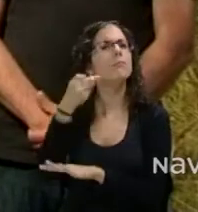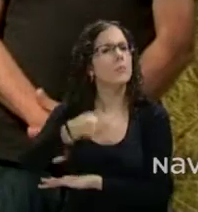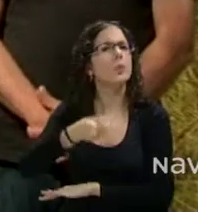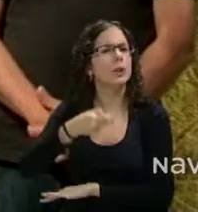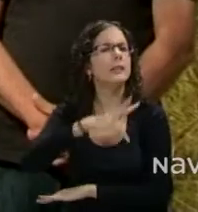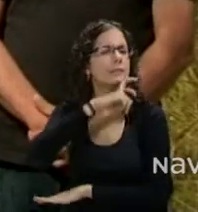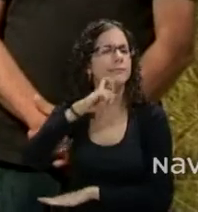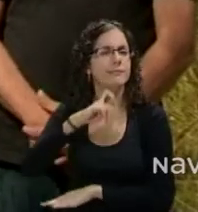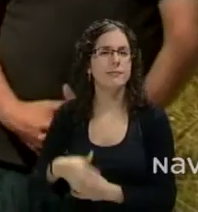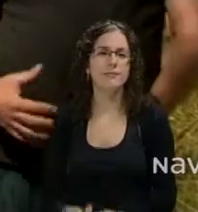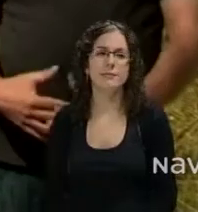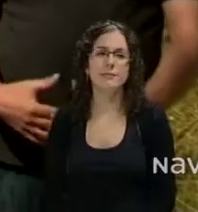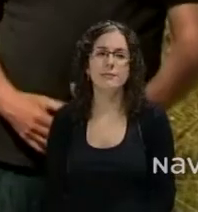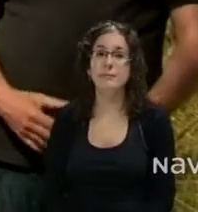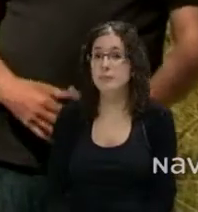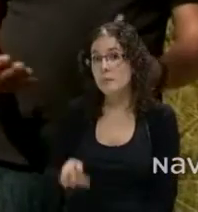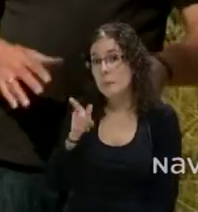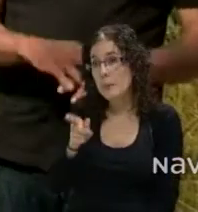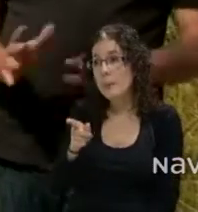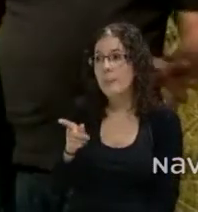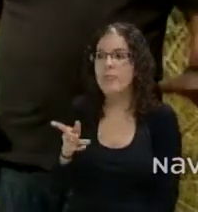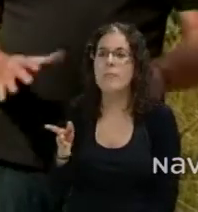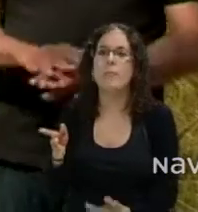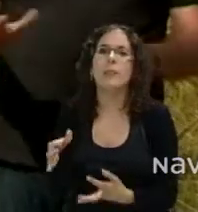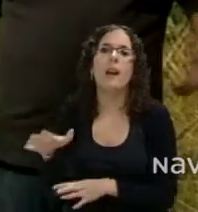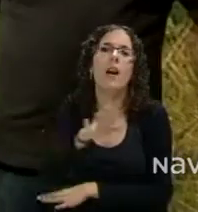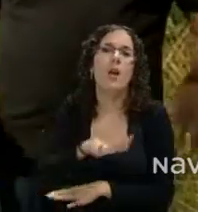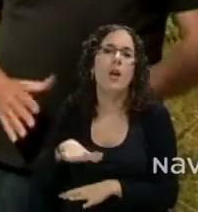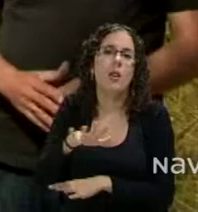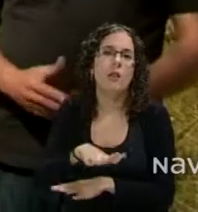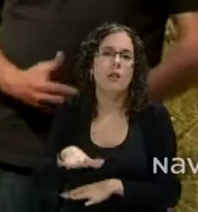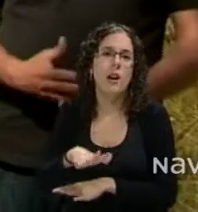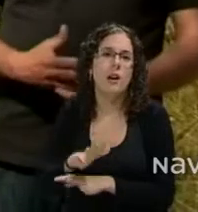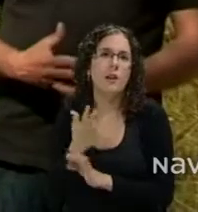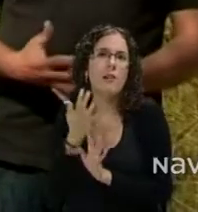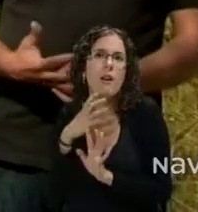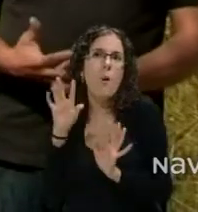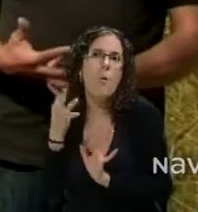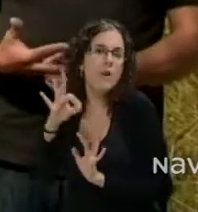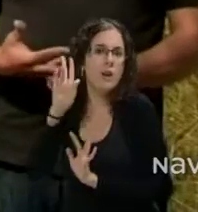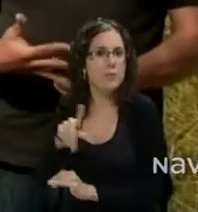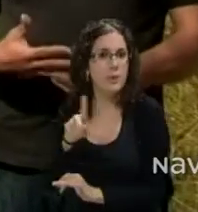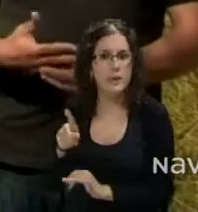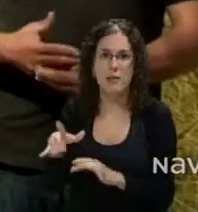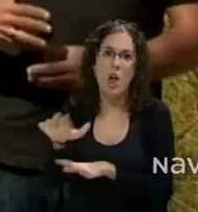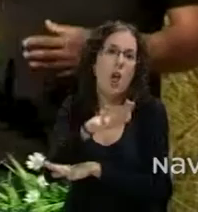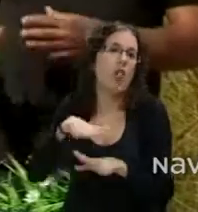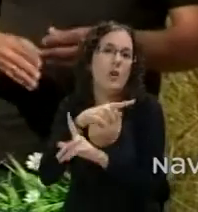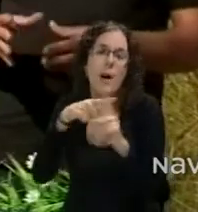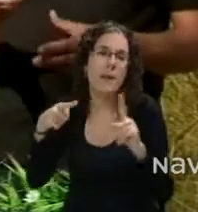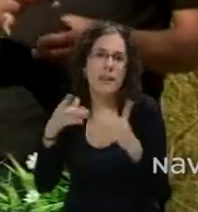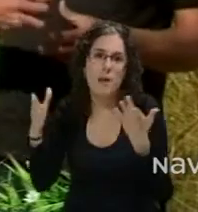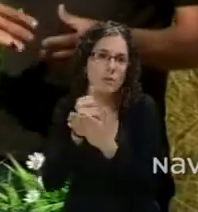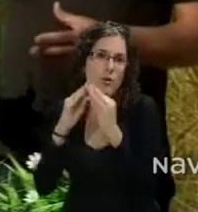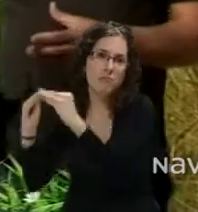un paisaje muy propio, muy exclusivo, pues sí se puede decir que es el equiparable a toda la zona media, que es un poco el paisaje